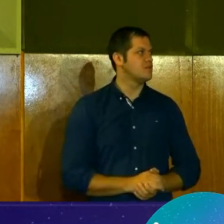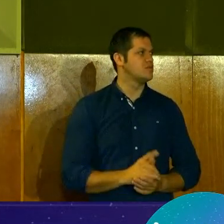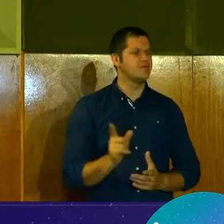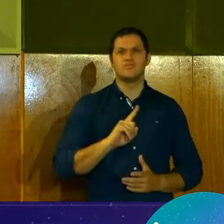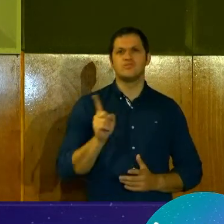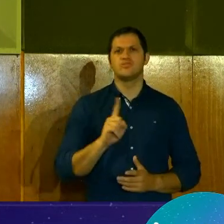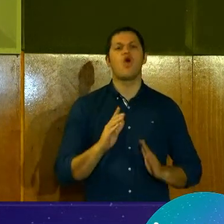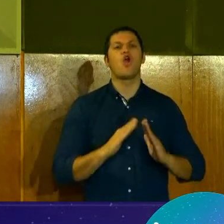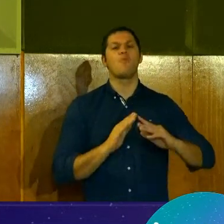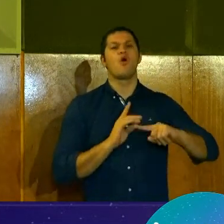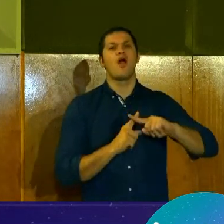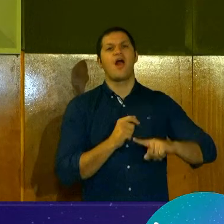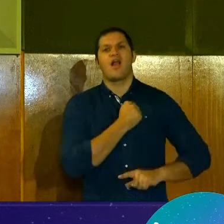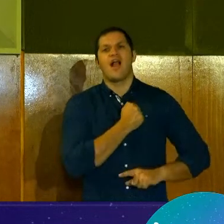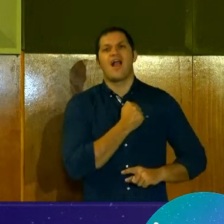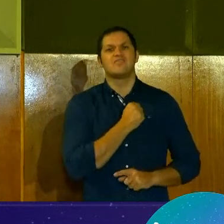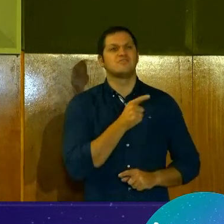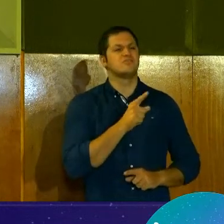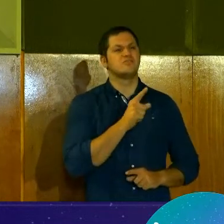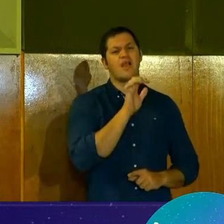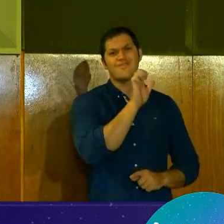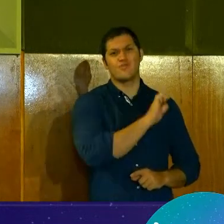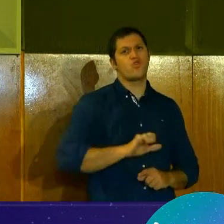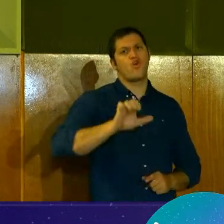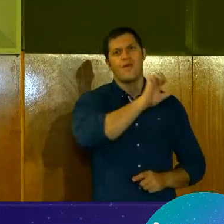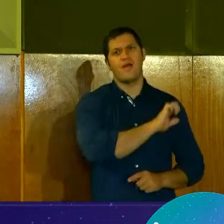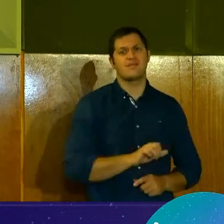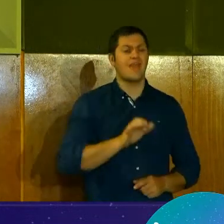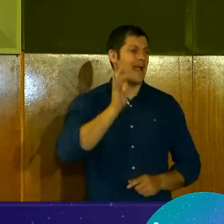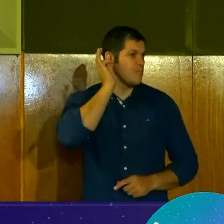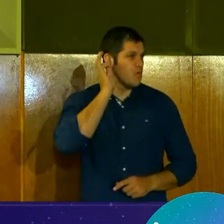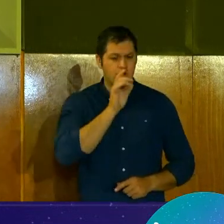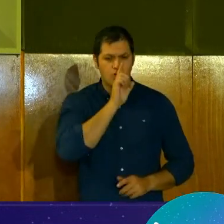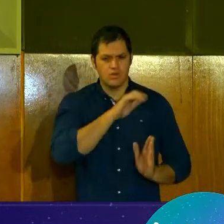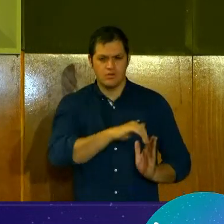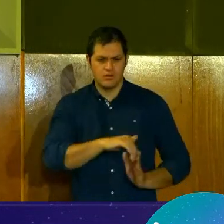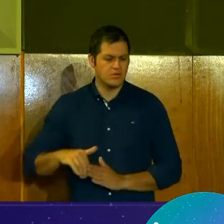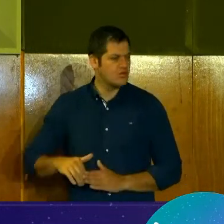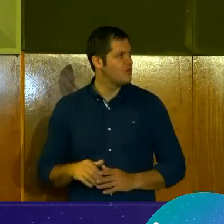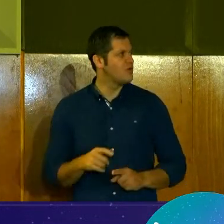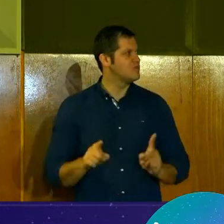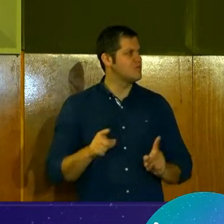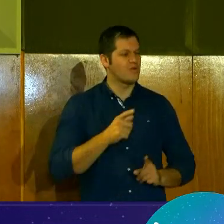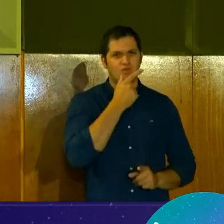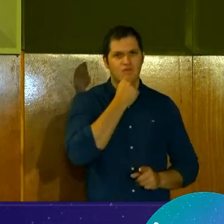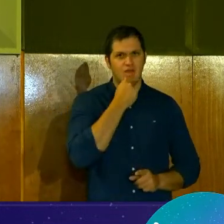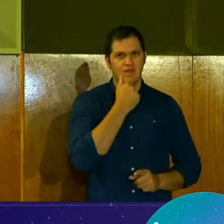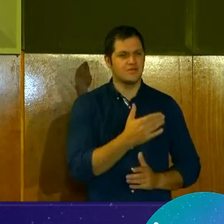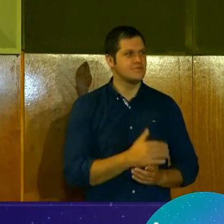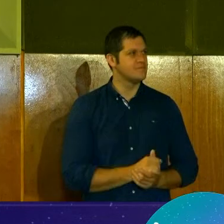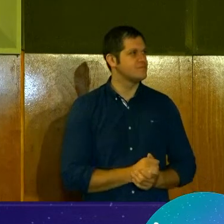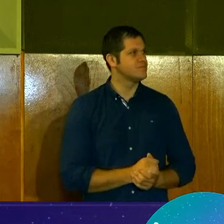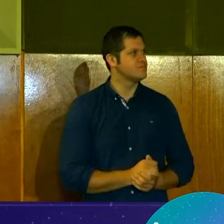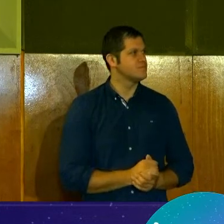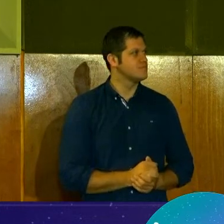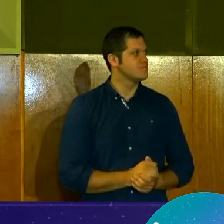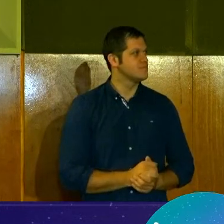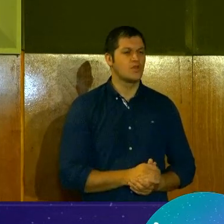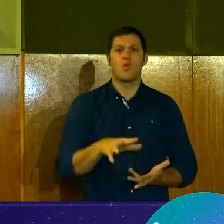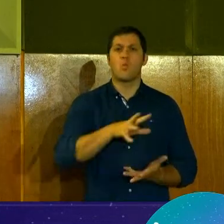de cuando he tenido que investigar otros temas me dan la sensación de que había más libertad no era no era una